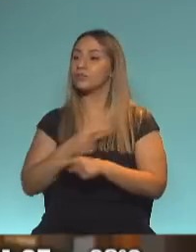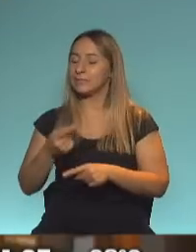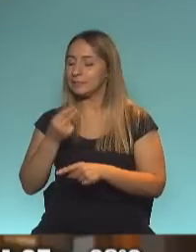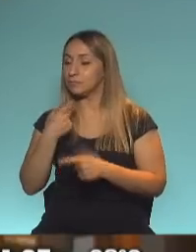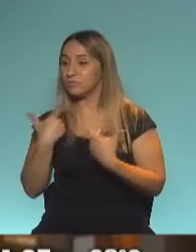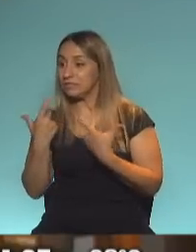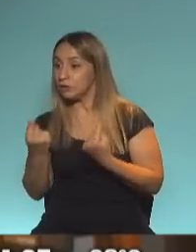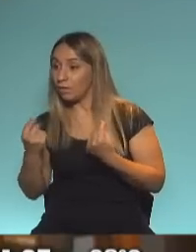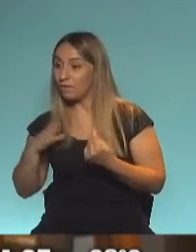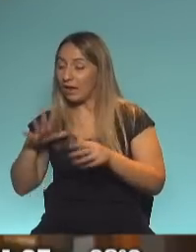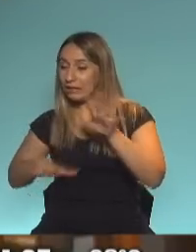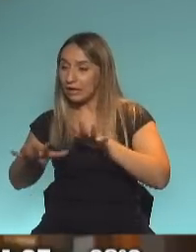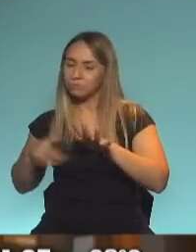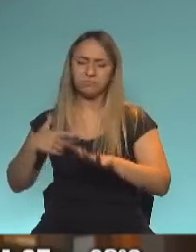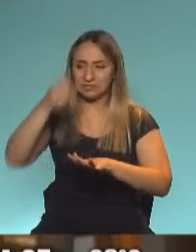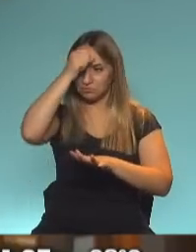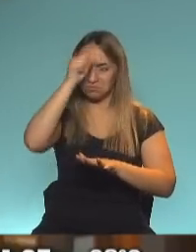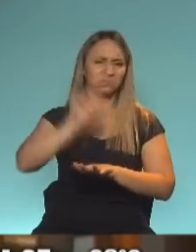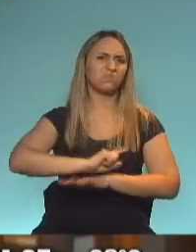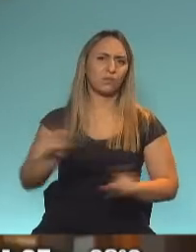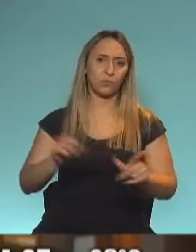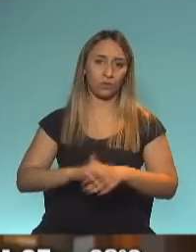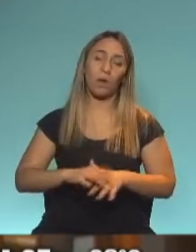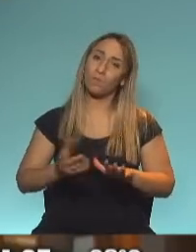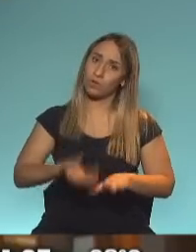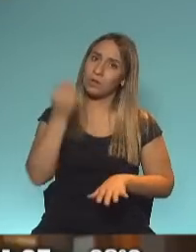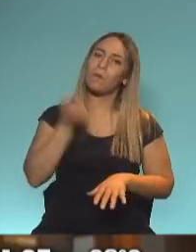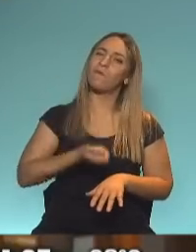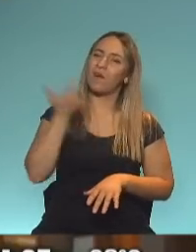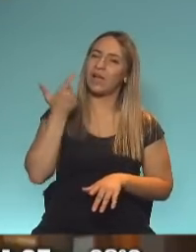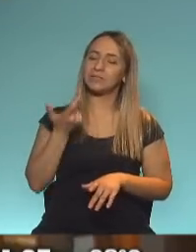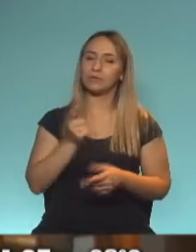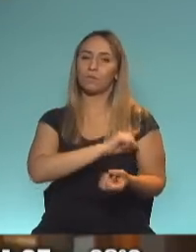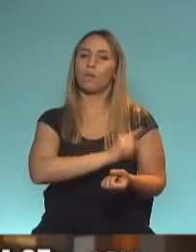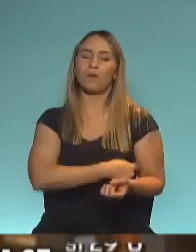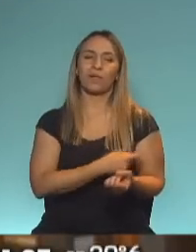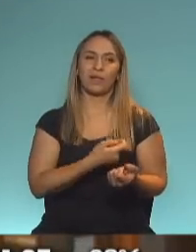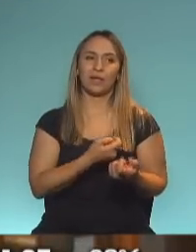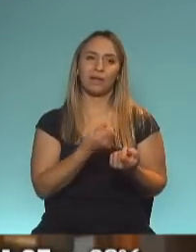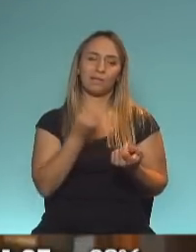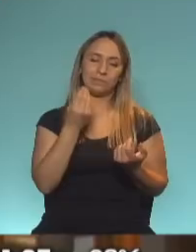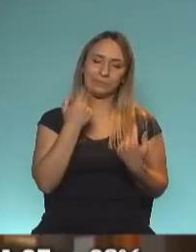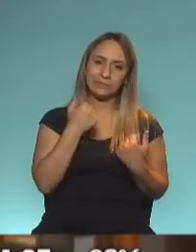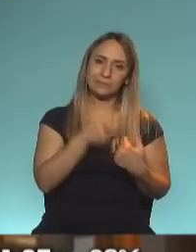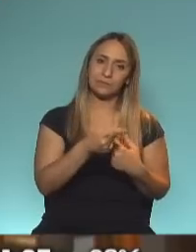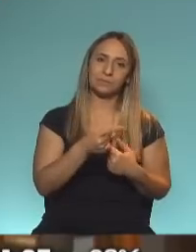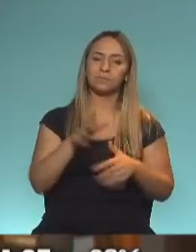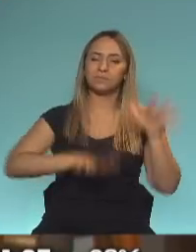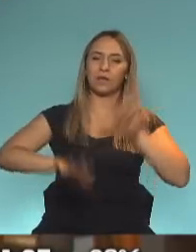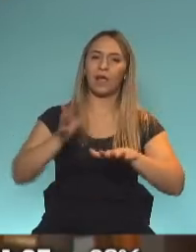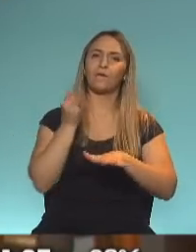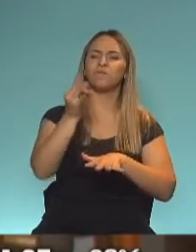porque muchas veces es muy fácil hacer cosas cediendo al poder para después tener un futuro más